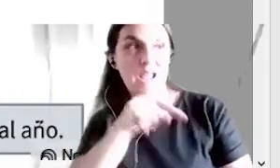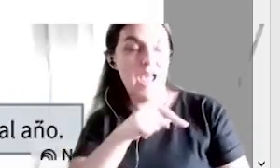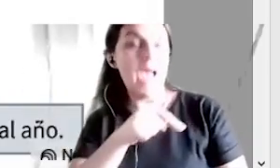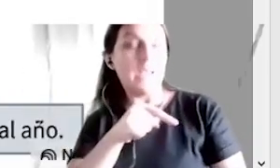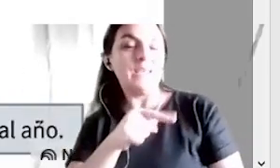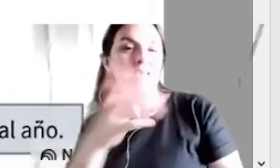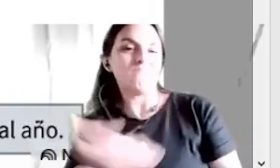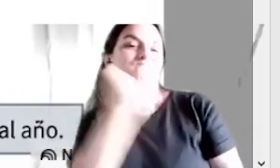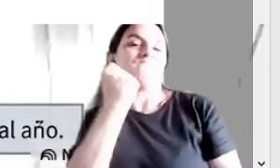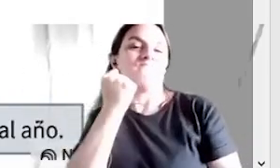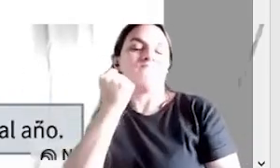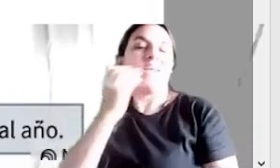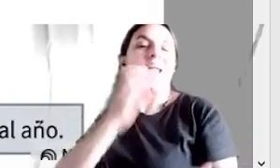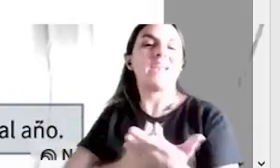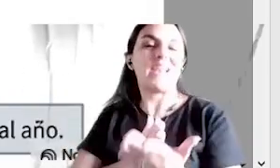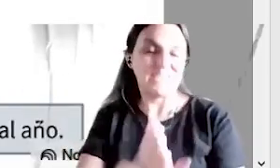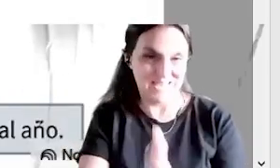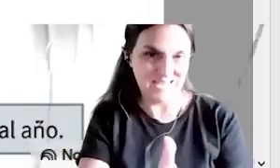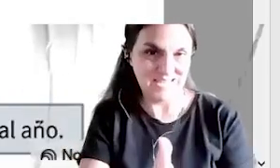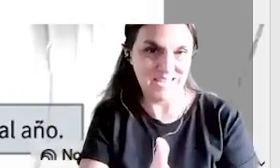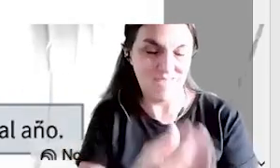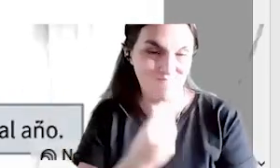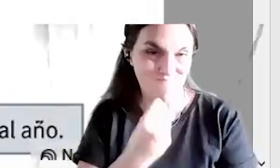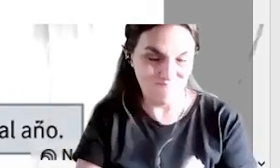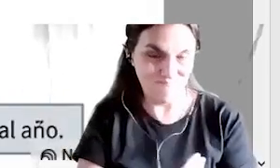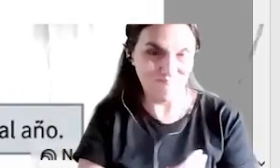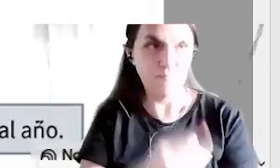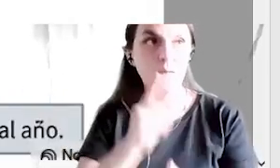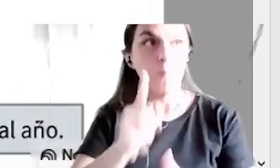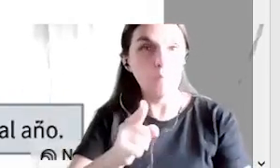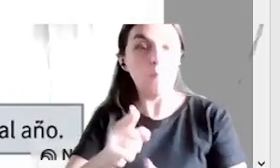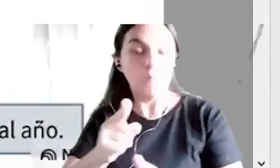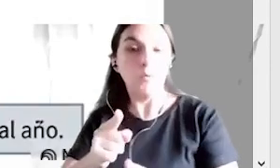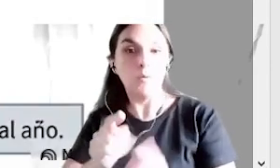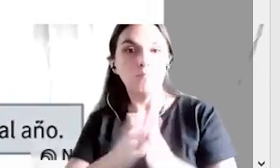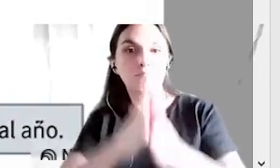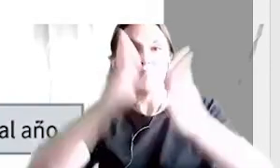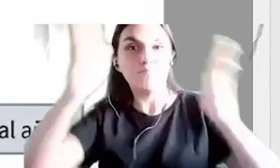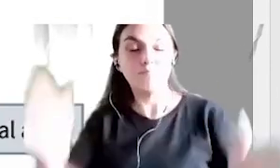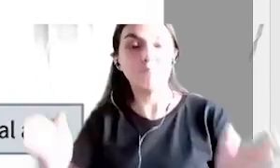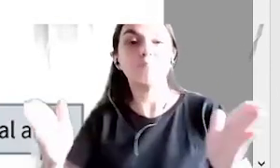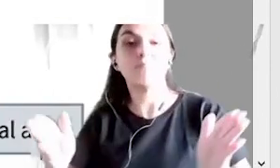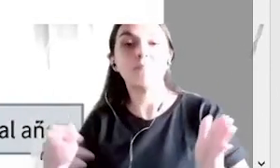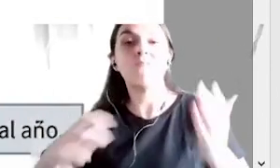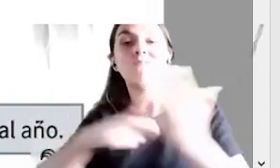residencia permanente. Hay una orden de intervención del periodo fiscal 2024.